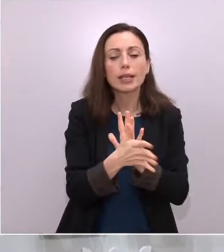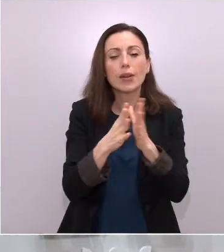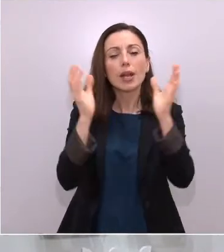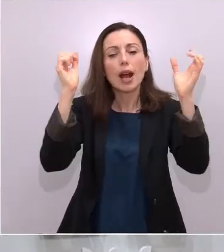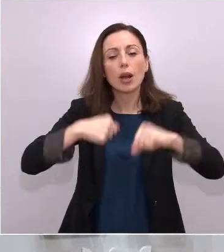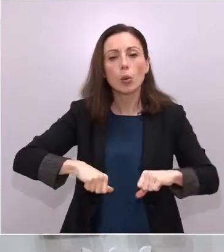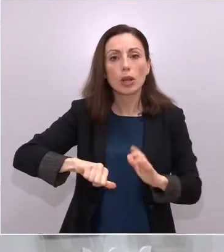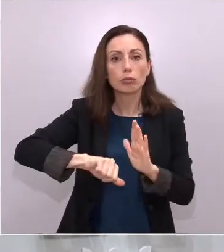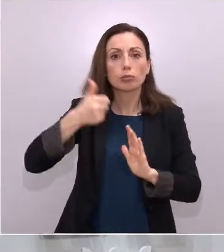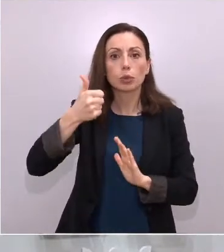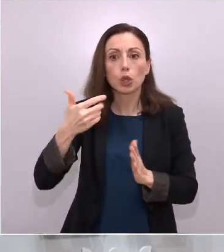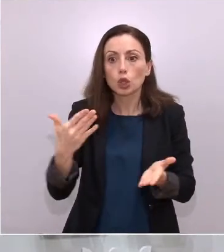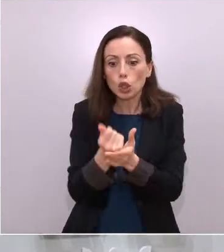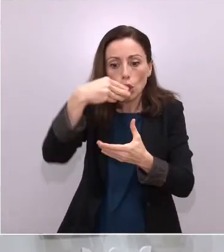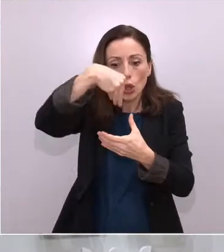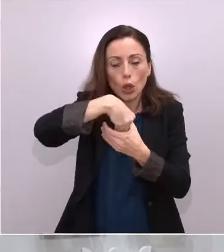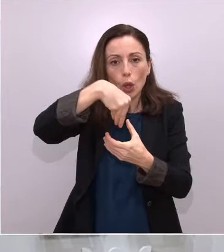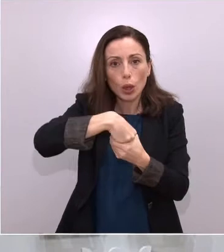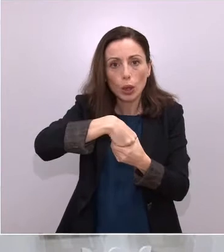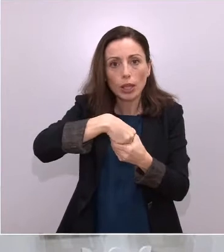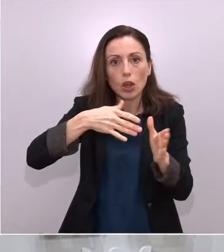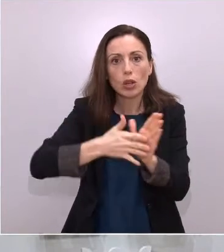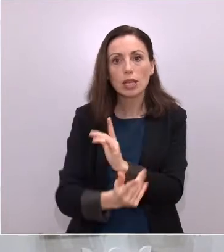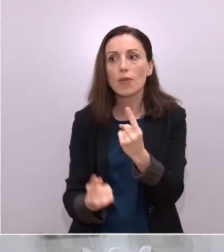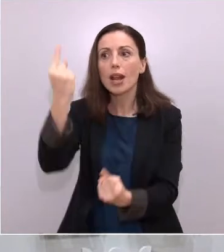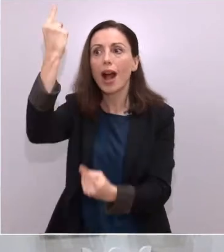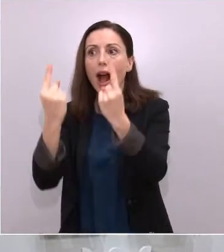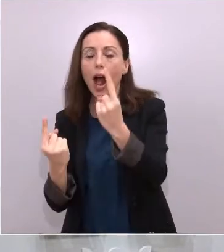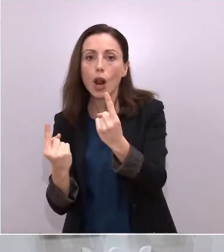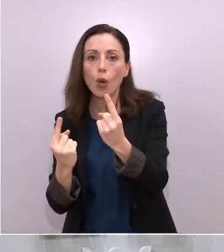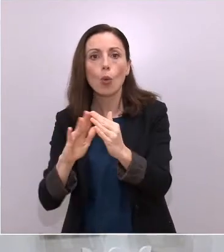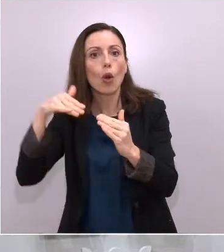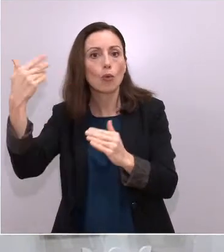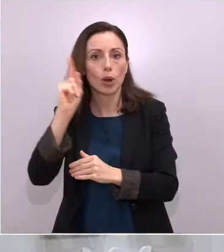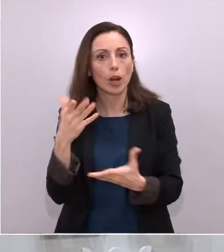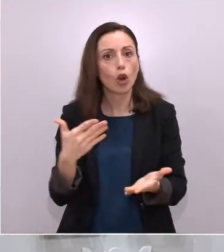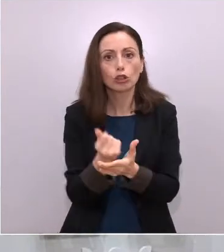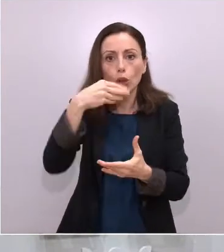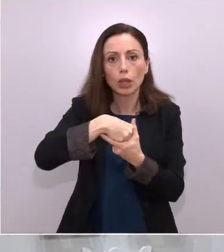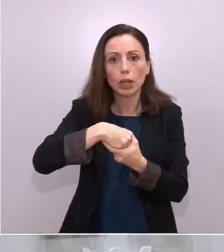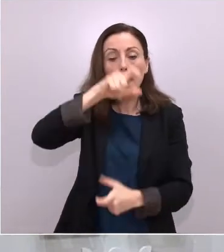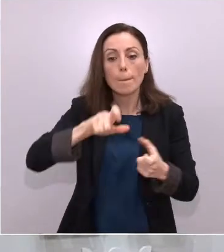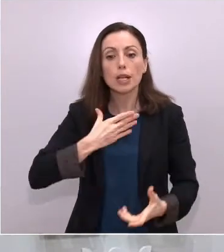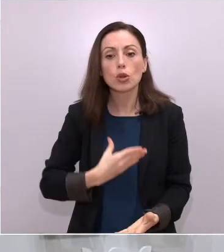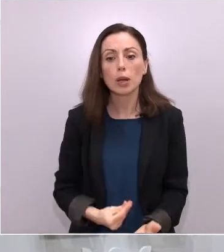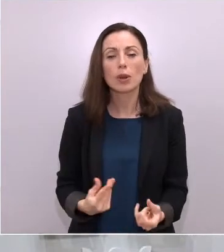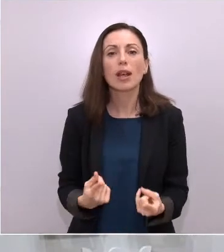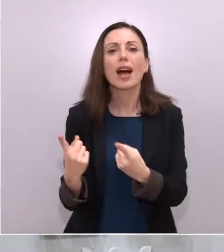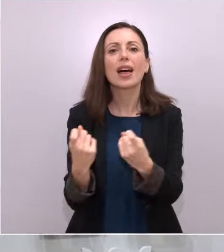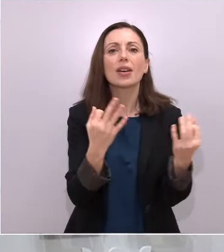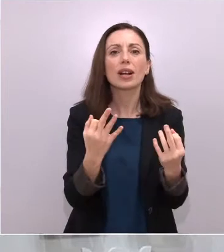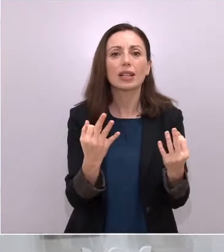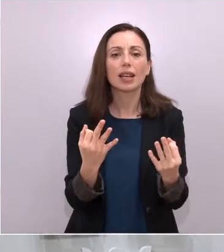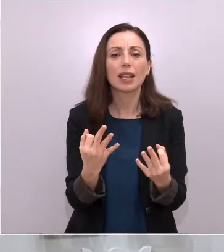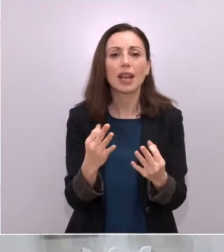que quepamos todos, donde nadie pueda quedar al margen. Lo que necesitamos todos los murcianos para recuperarnos no es